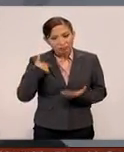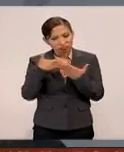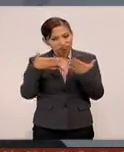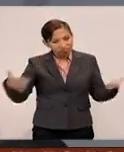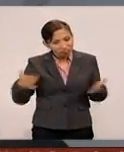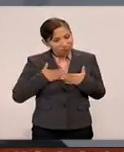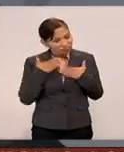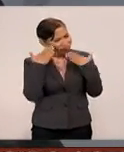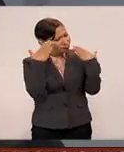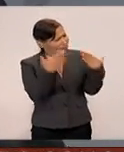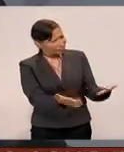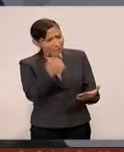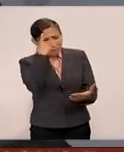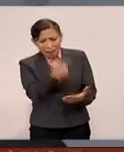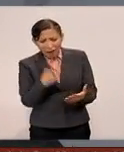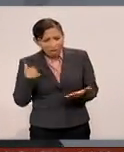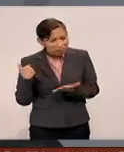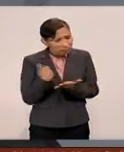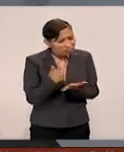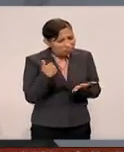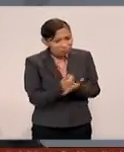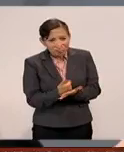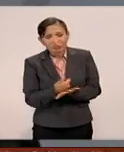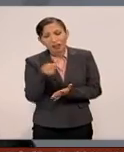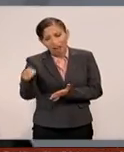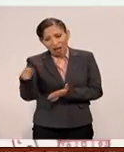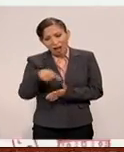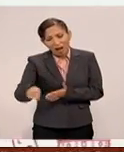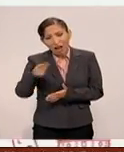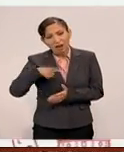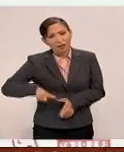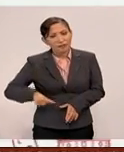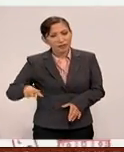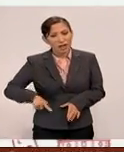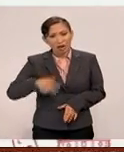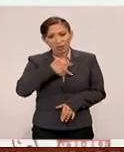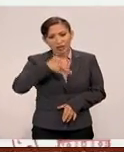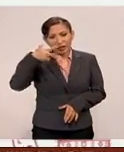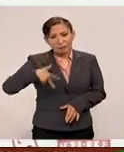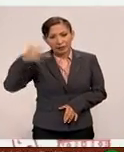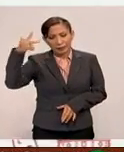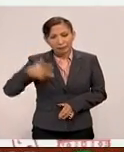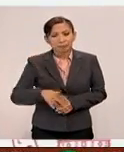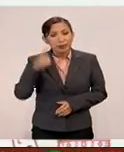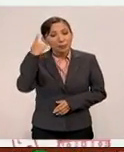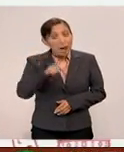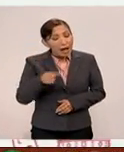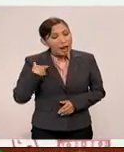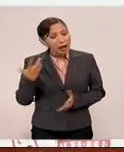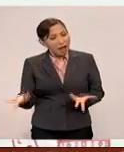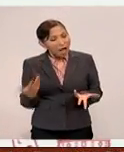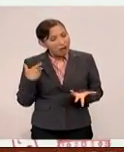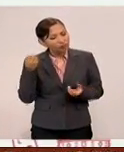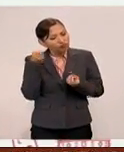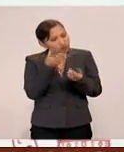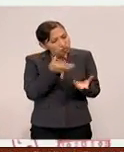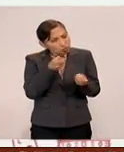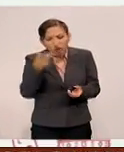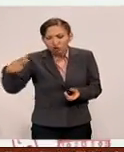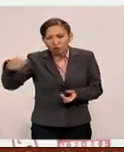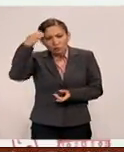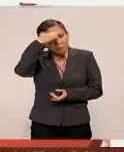amplia disposición para la cooperación que hay de parte del gobierno de Dinamarca para compartirnos justamente